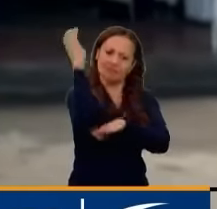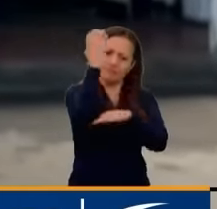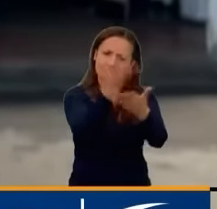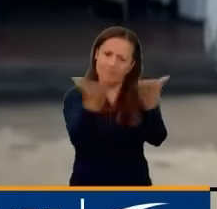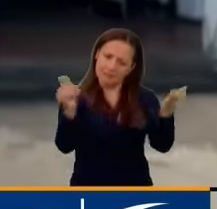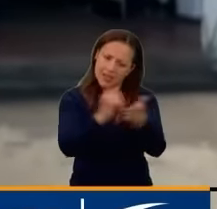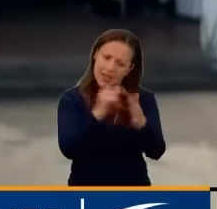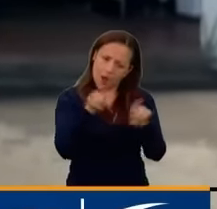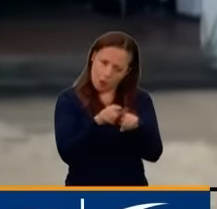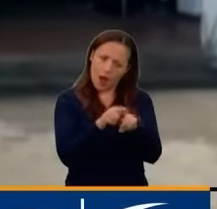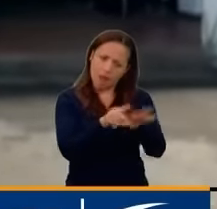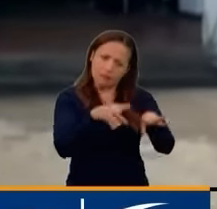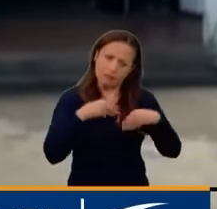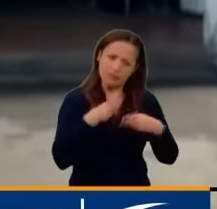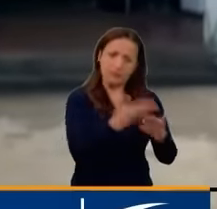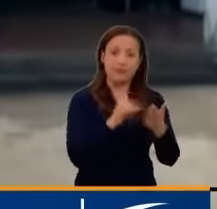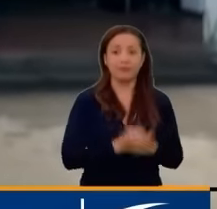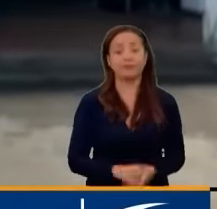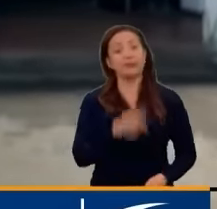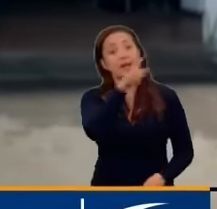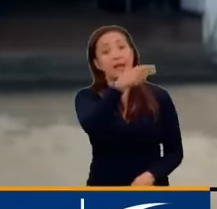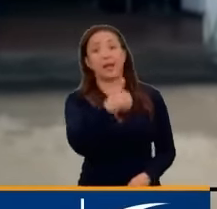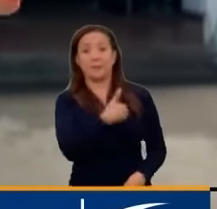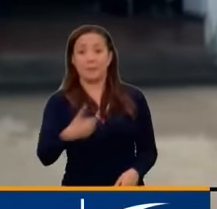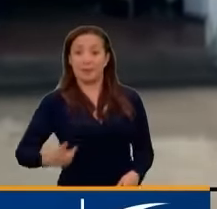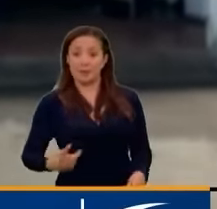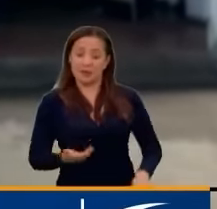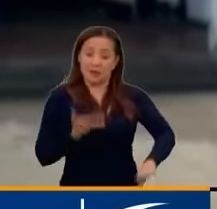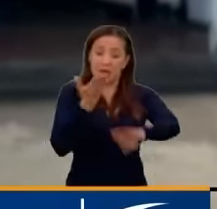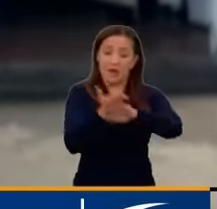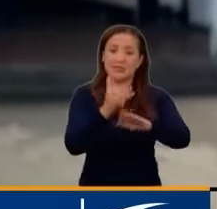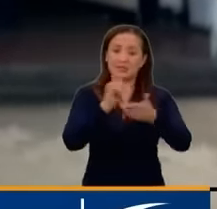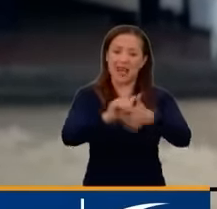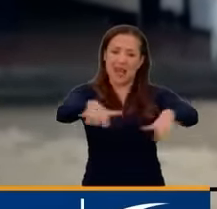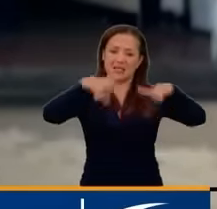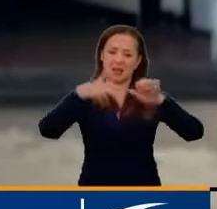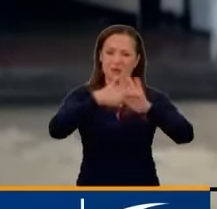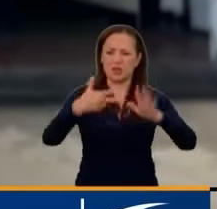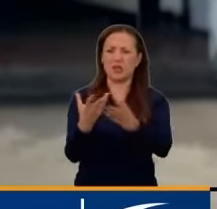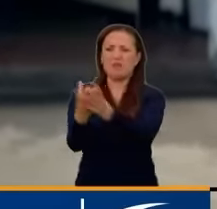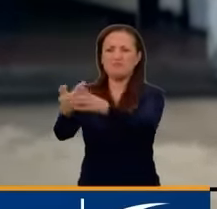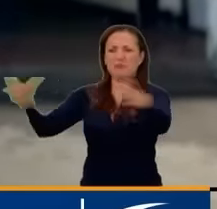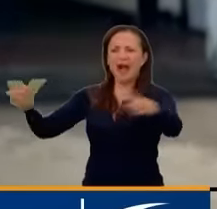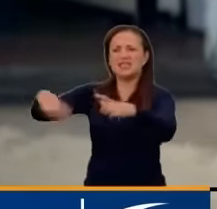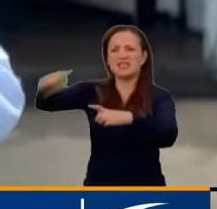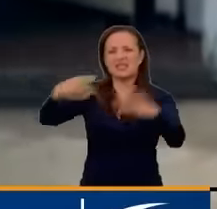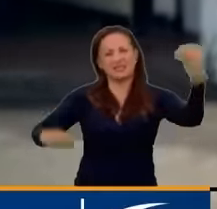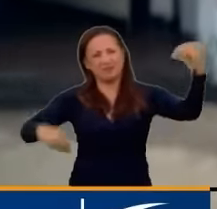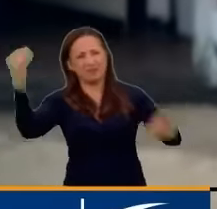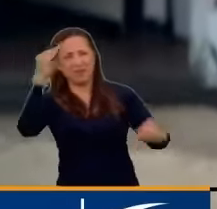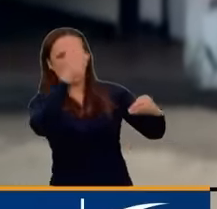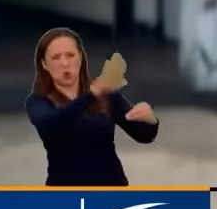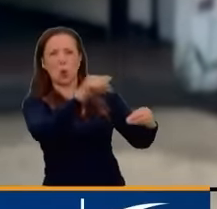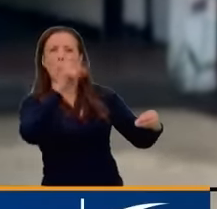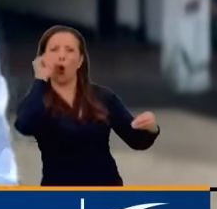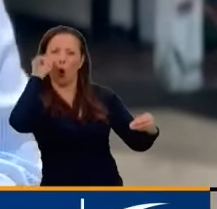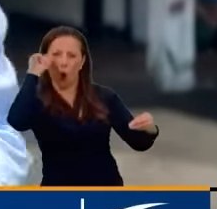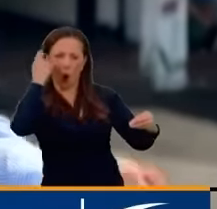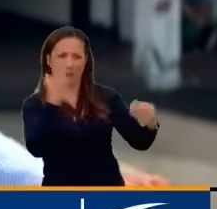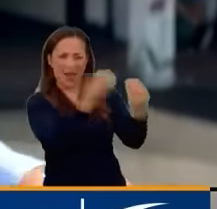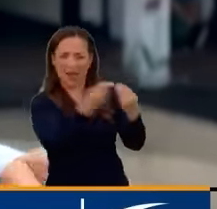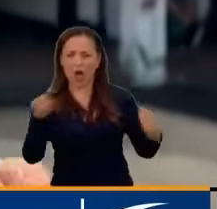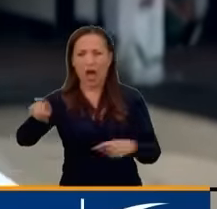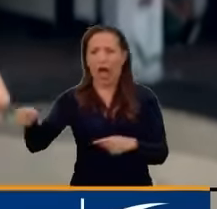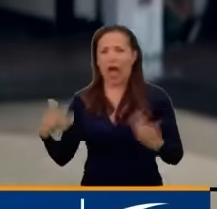señor presidente hace la propuesta de la constituyente, la que hoy rechazan sectores de la oposición. Hoy no les conviene a ellos